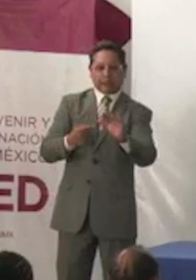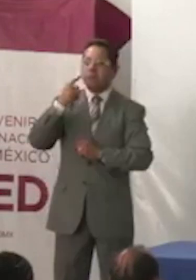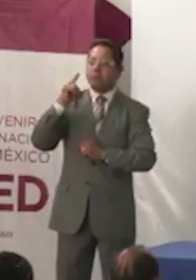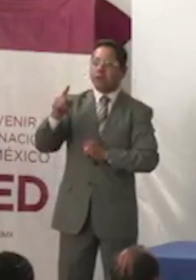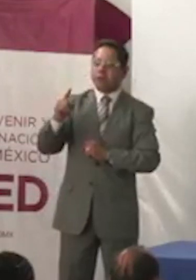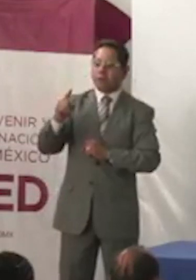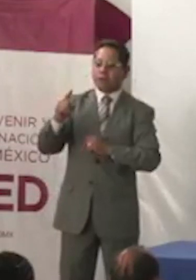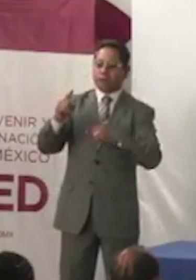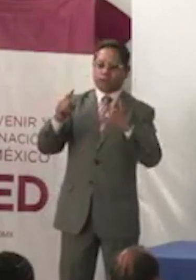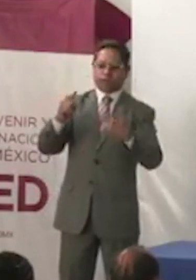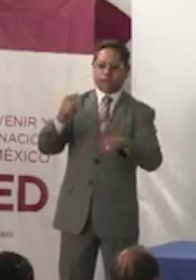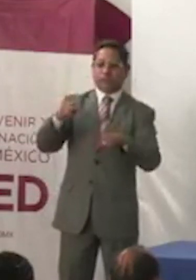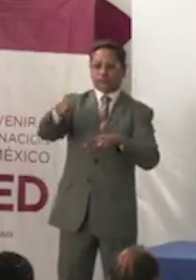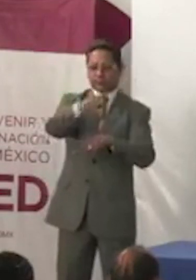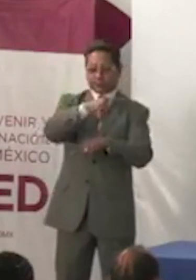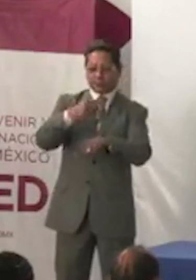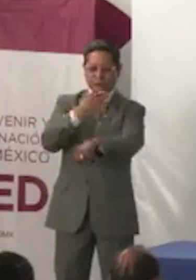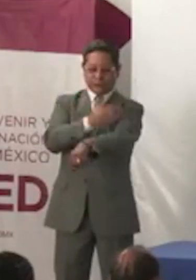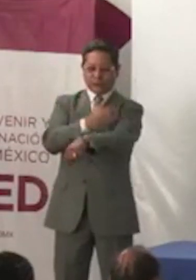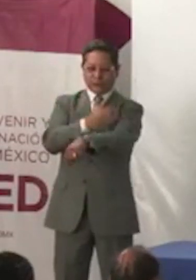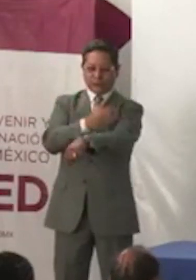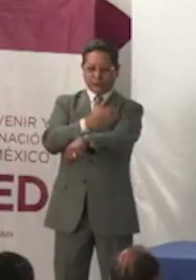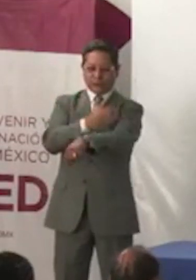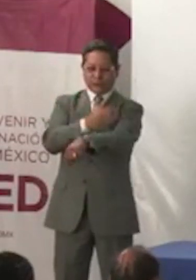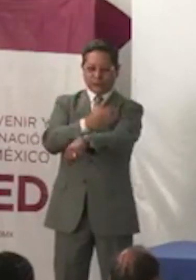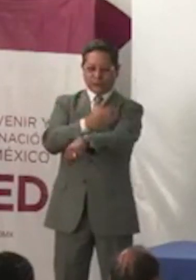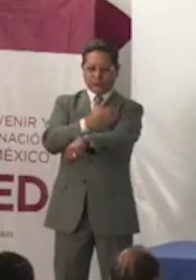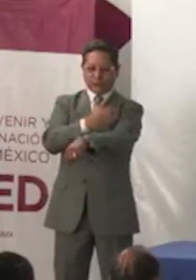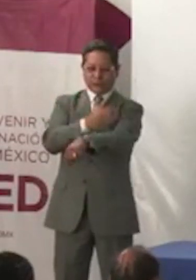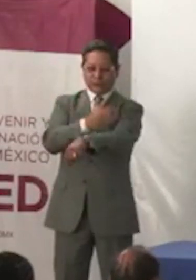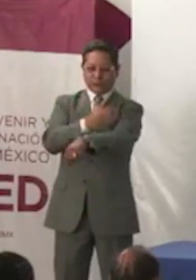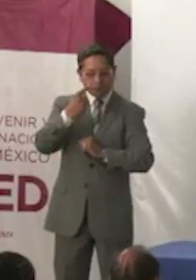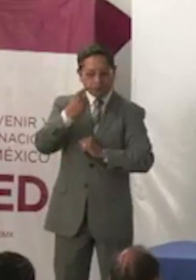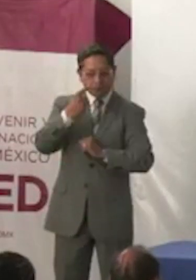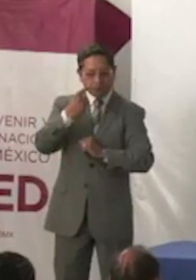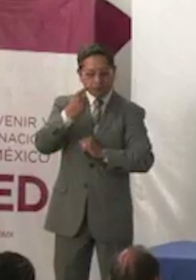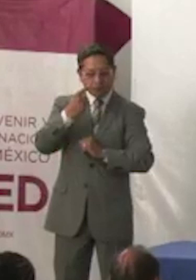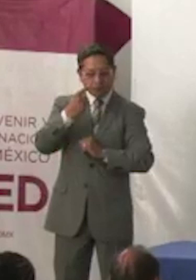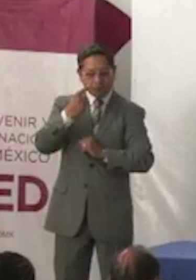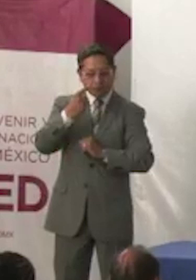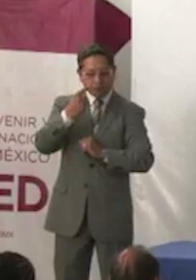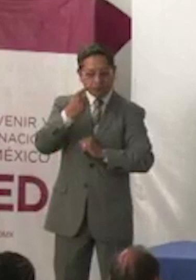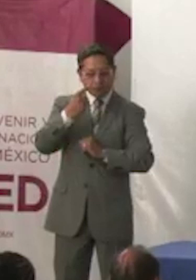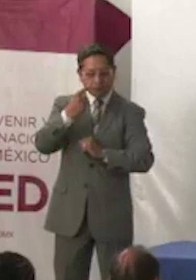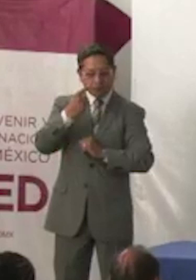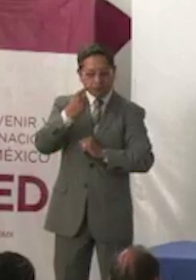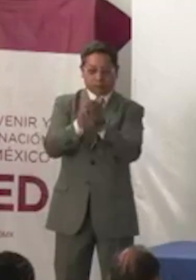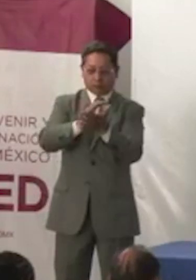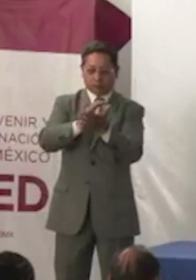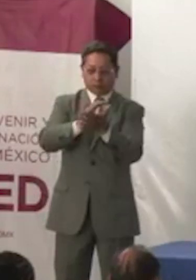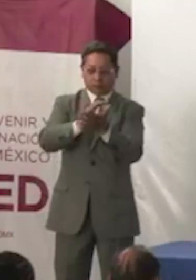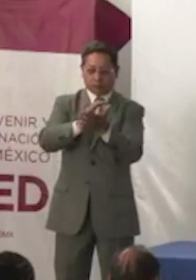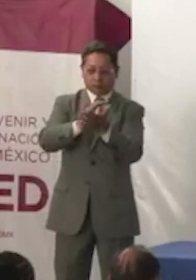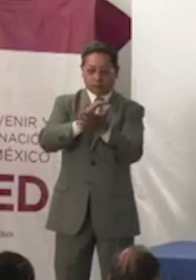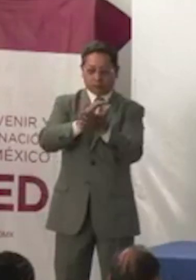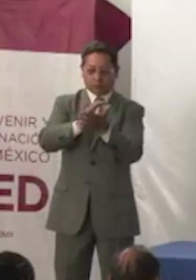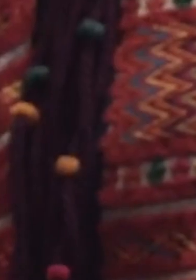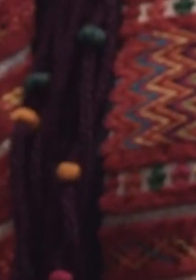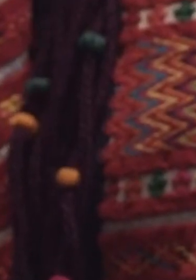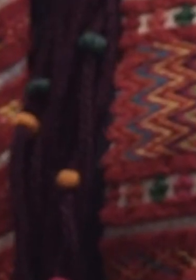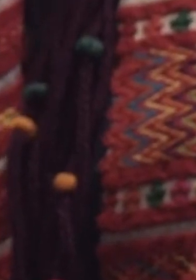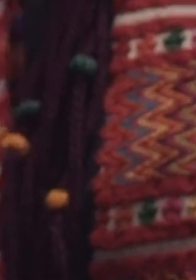involucrados un taller en materia de no discriminación y grupos vulnerables impartido por la dirección general de Derechos Humanos